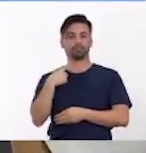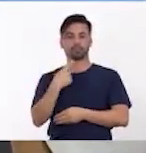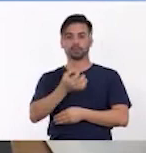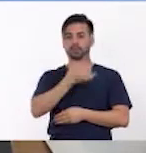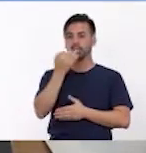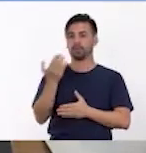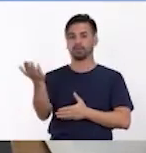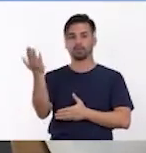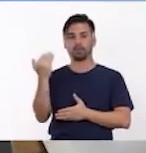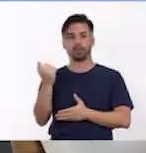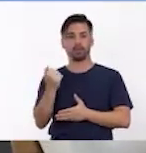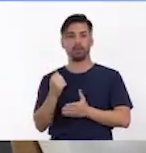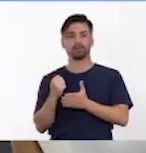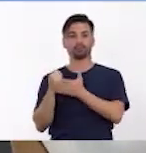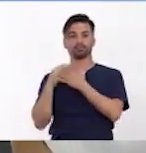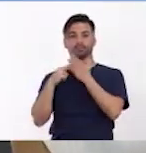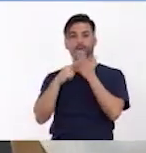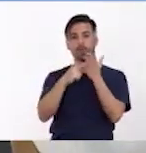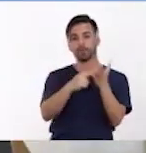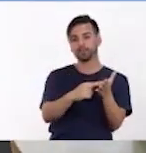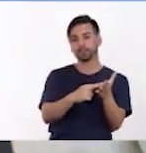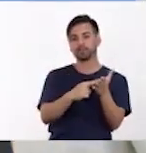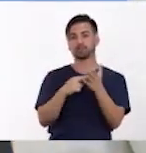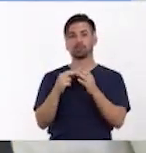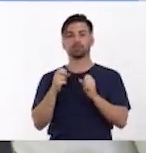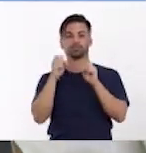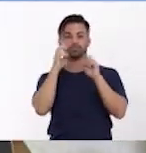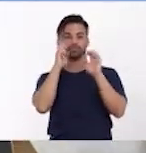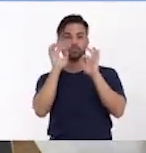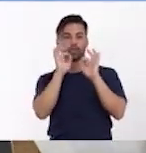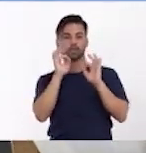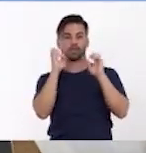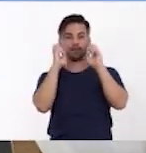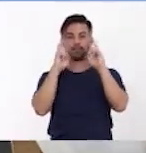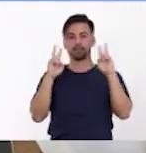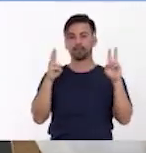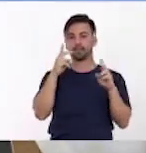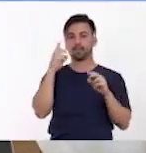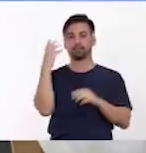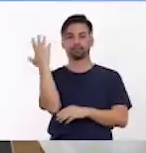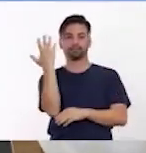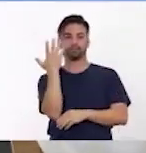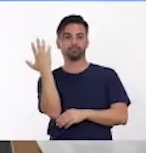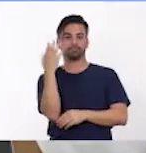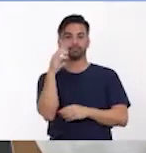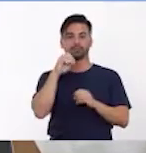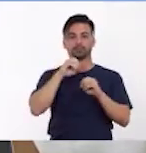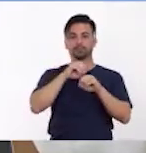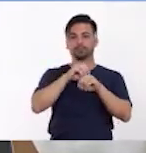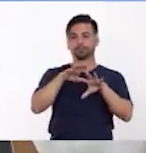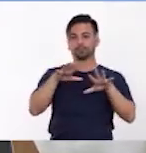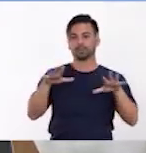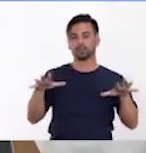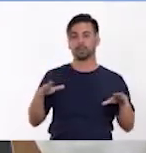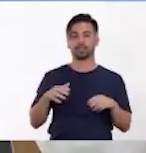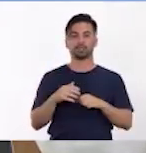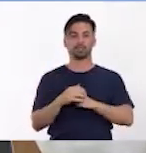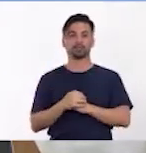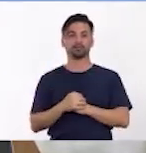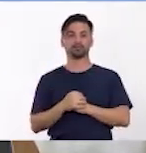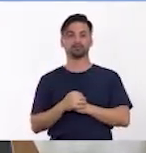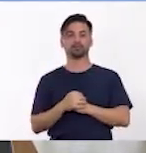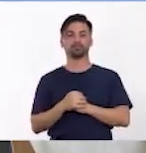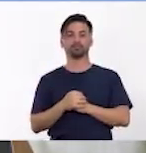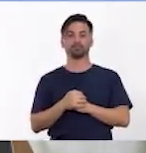ambiente, a proteger los recursos, a proteger la vida, a evitar la desertificación y